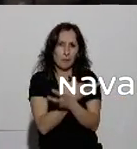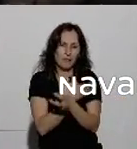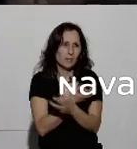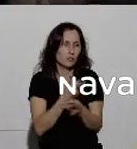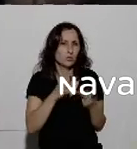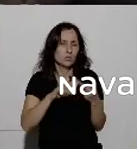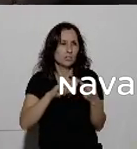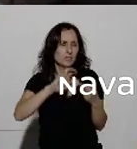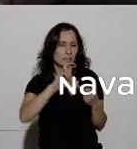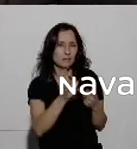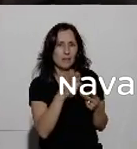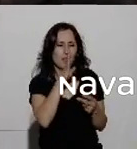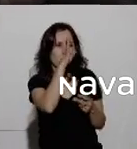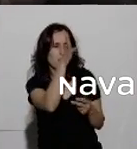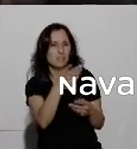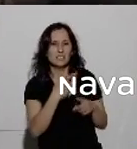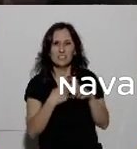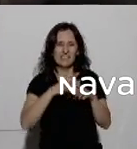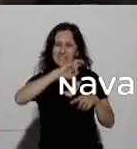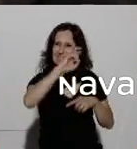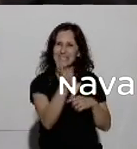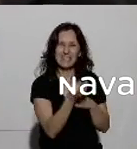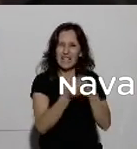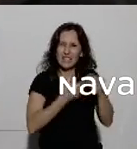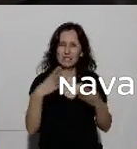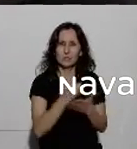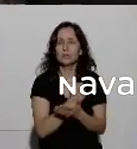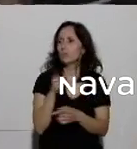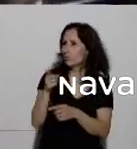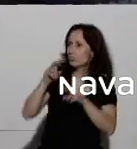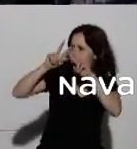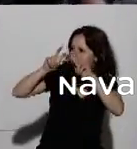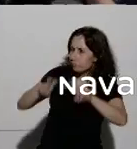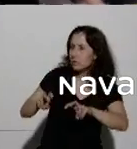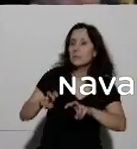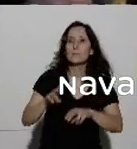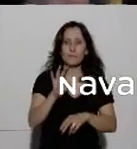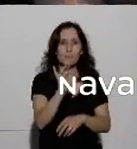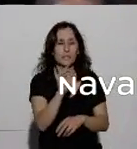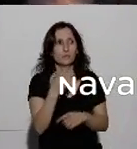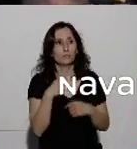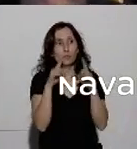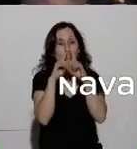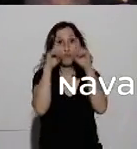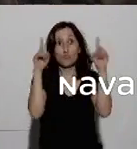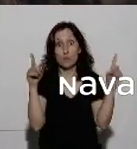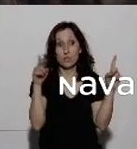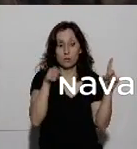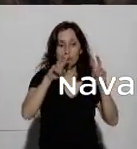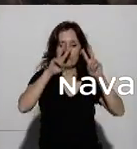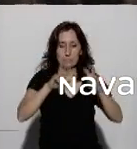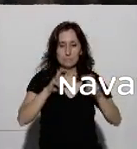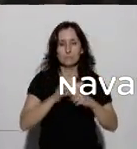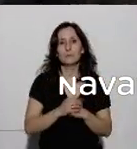y afrodisíacos y todo, todo. ¿Has estudiado sobre eso realmente? Pues he hecho, yo un añito he estado trabajando sobre ellos. Aquí